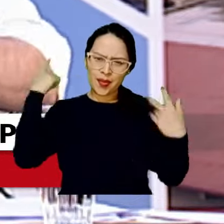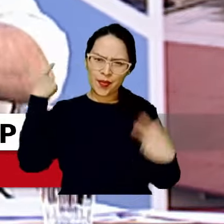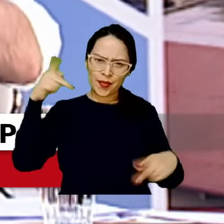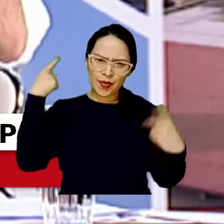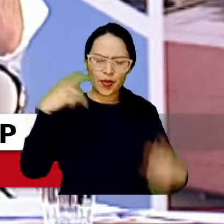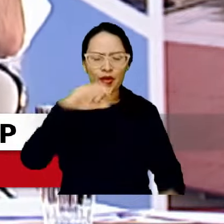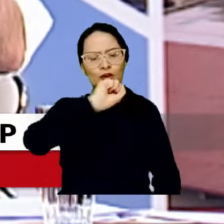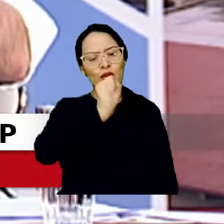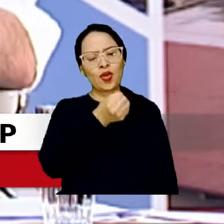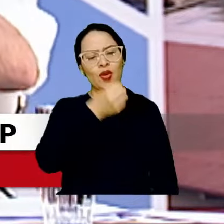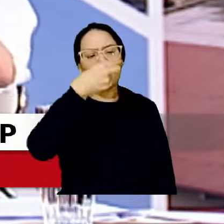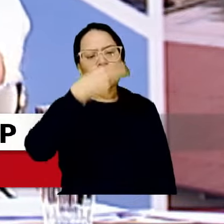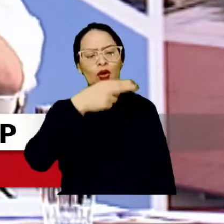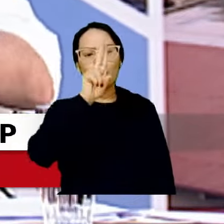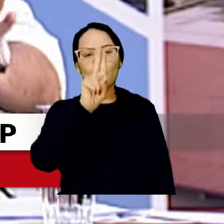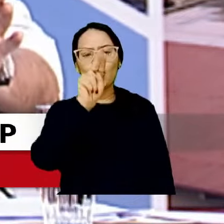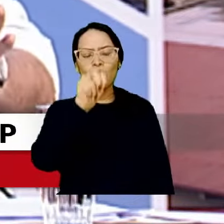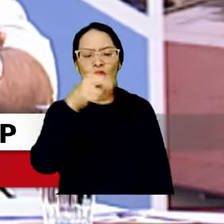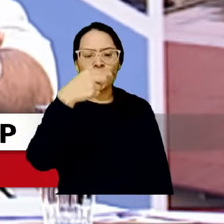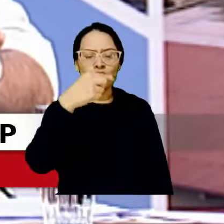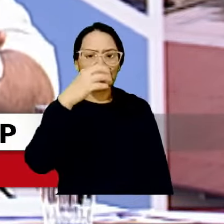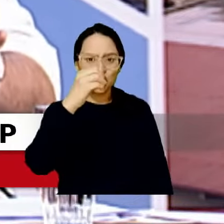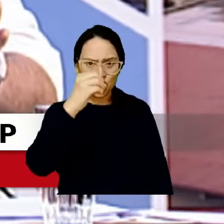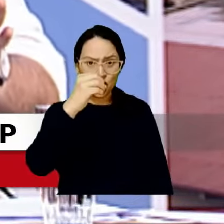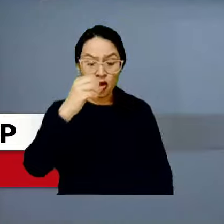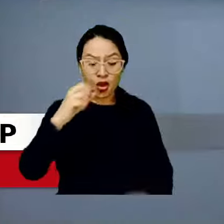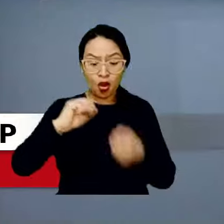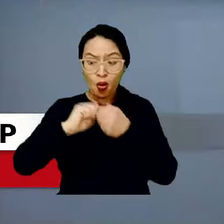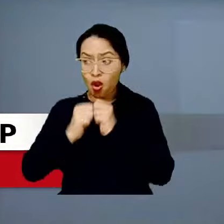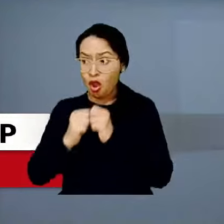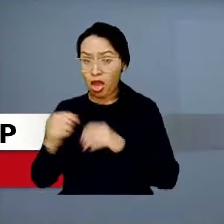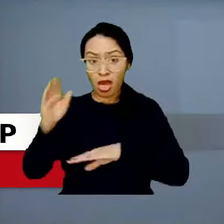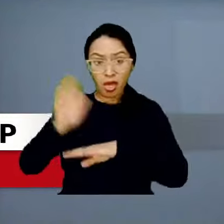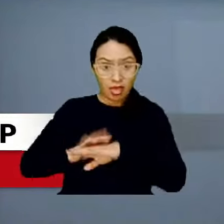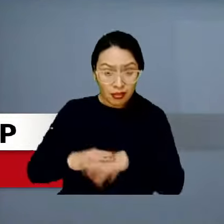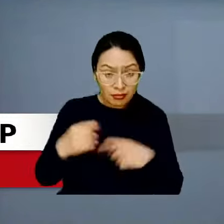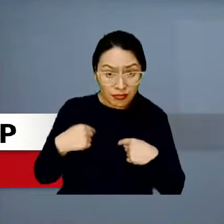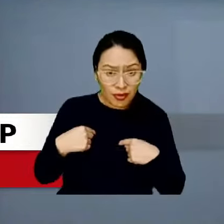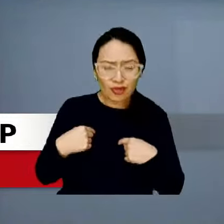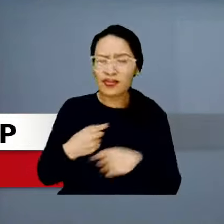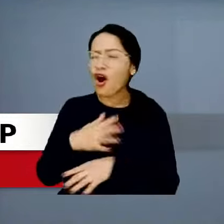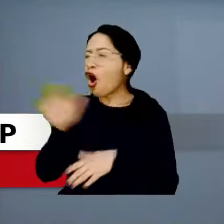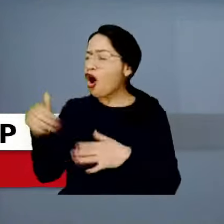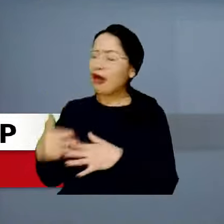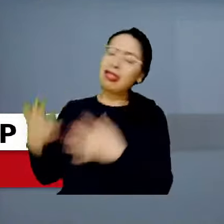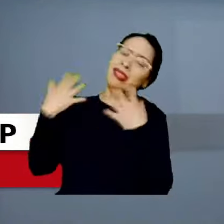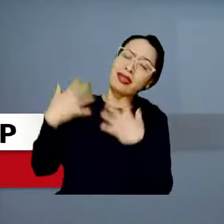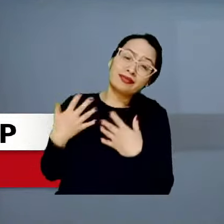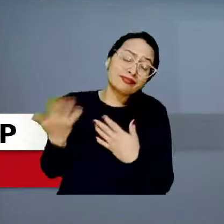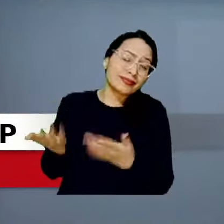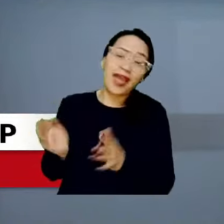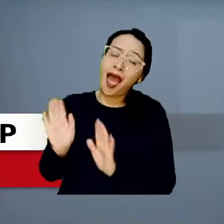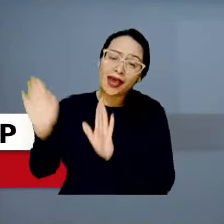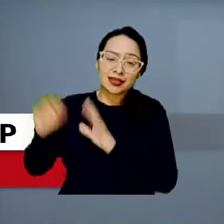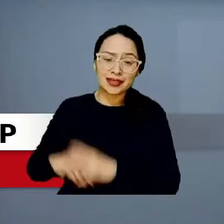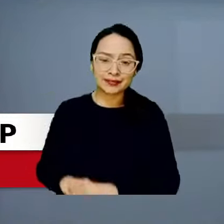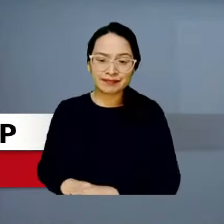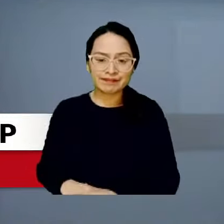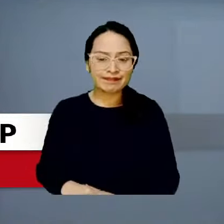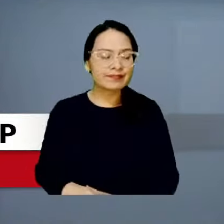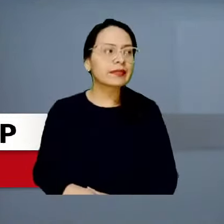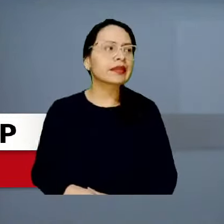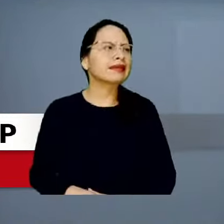del Chungo, si sube el agua, culpa del Chungo, todo es todo ¿Es lo que sucede en Cuenca. ¿Es cierto que Teresa Bermeo está patrocinada por Adrián? Imagínese usted semejante cosa. ¿Tiene